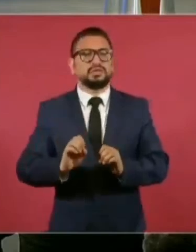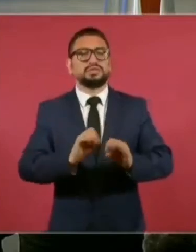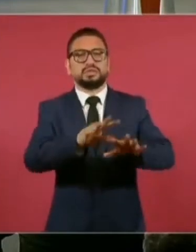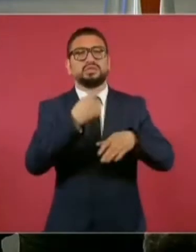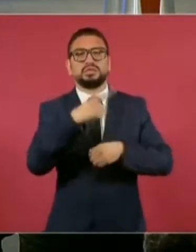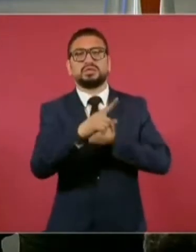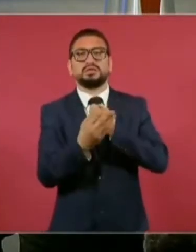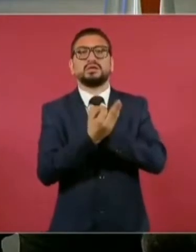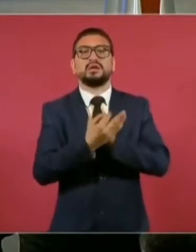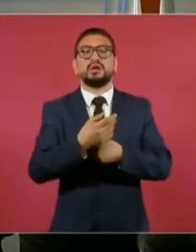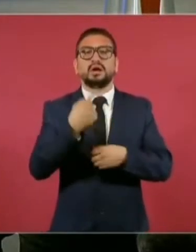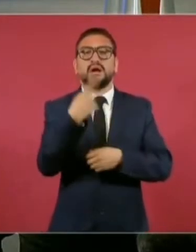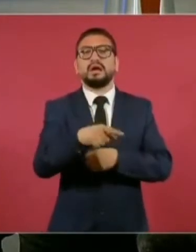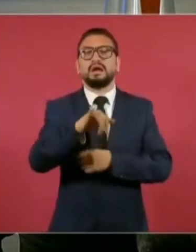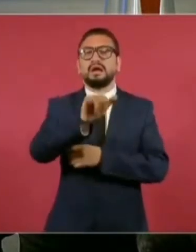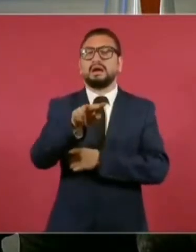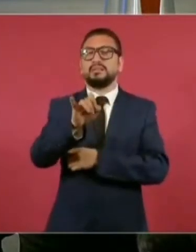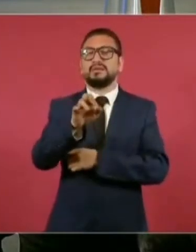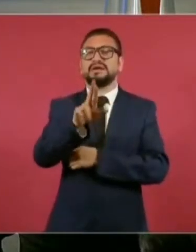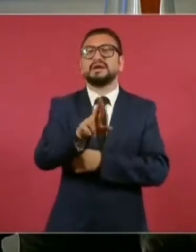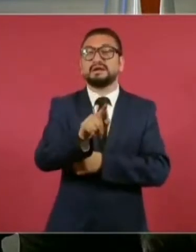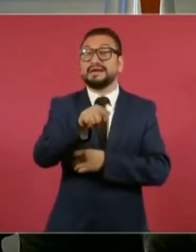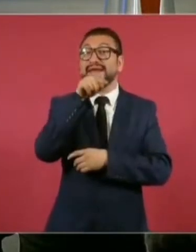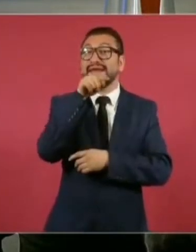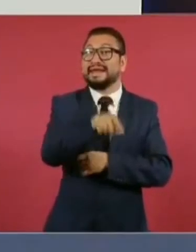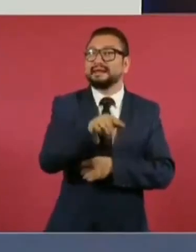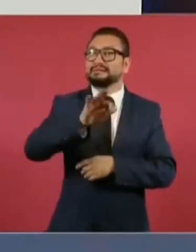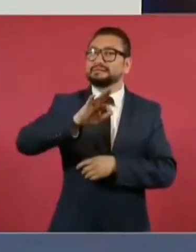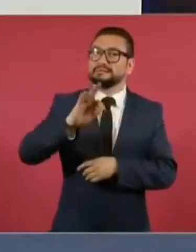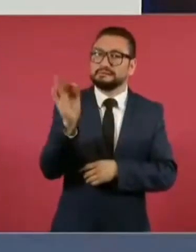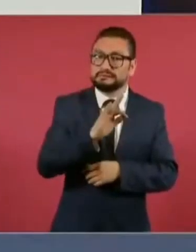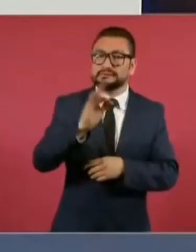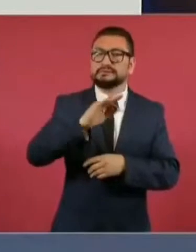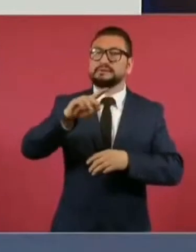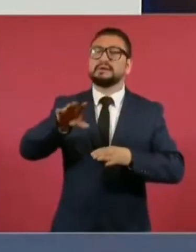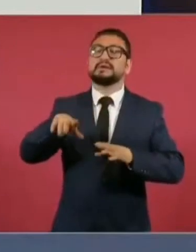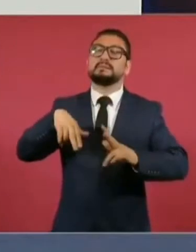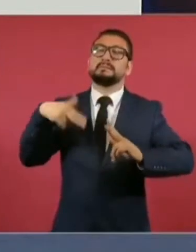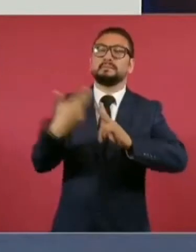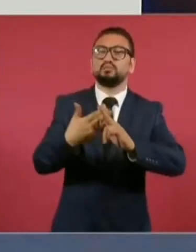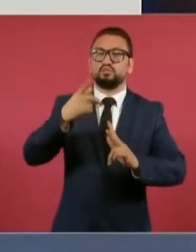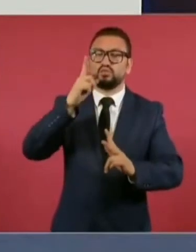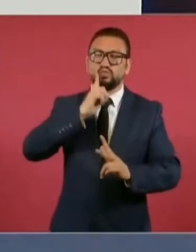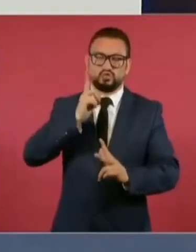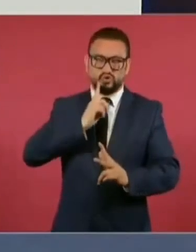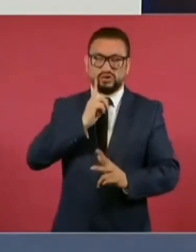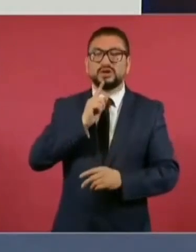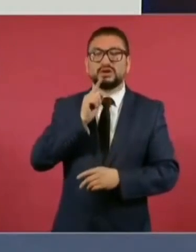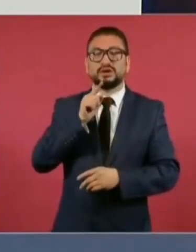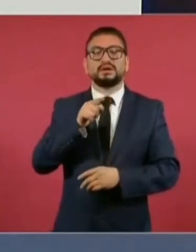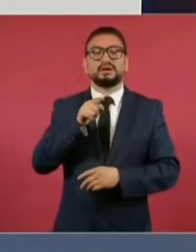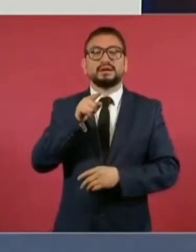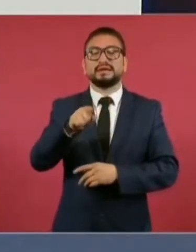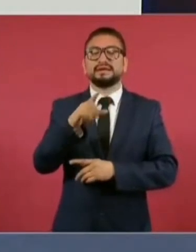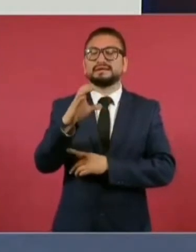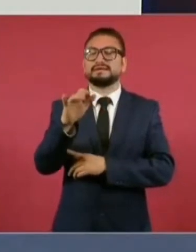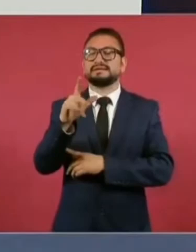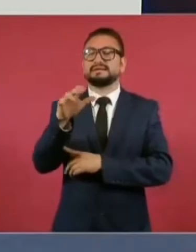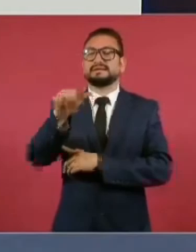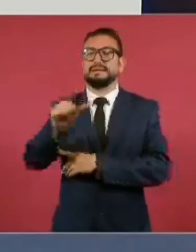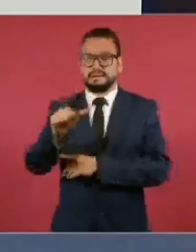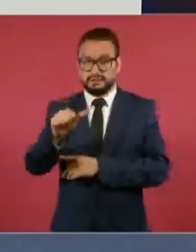a Javier, presunto actor intelectual del feminicidio de